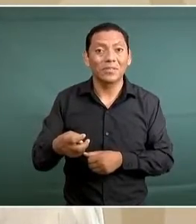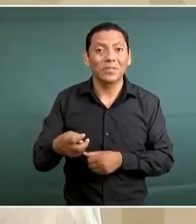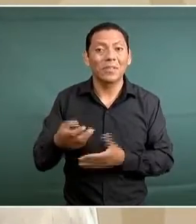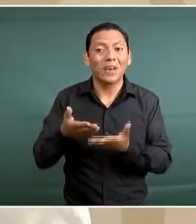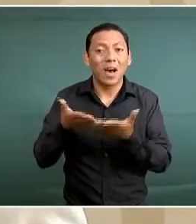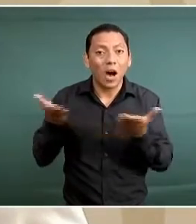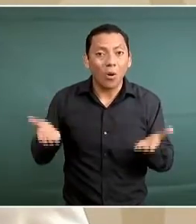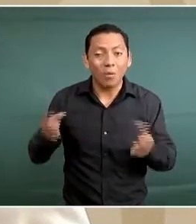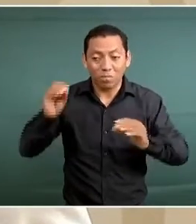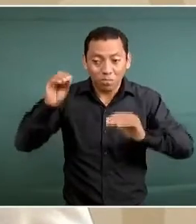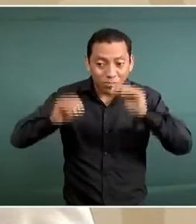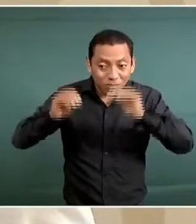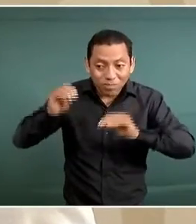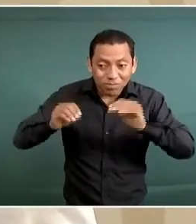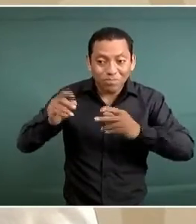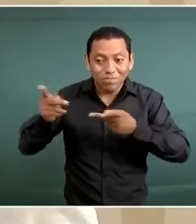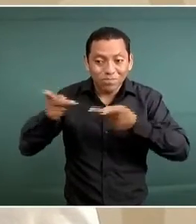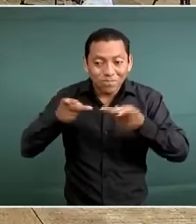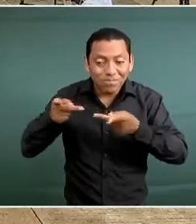reacomodando